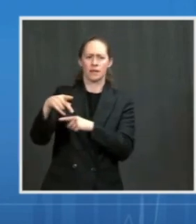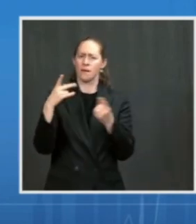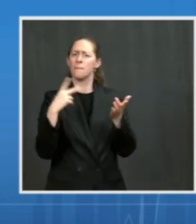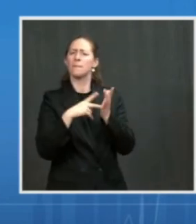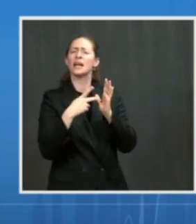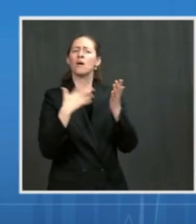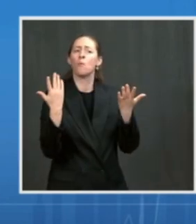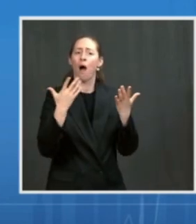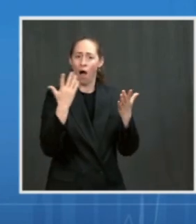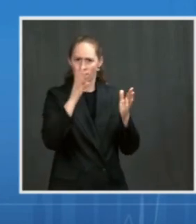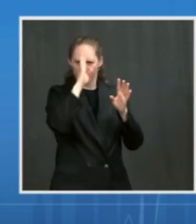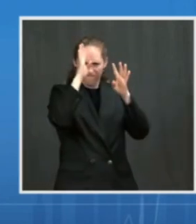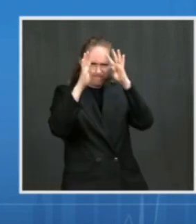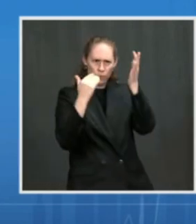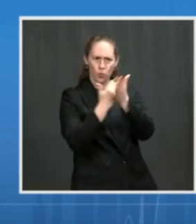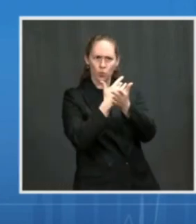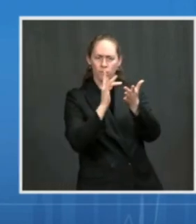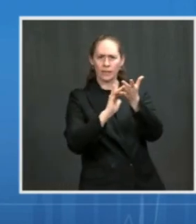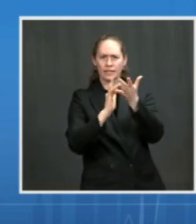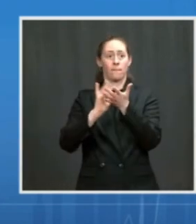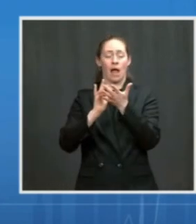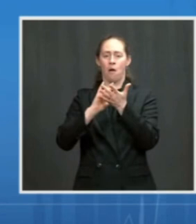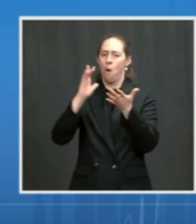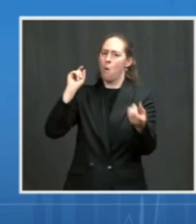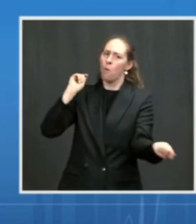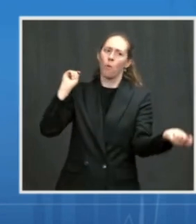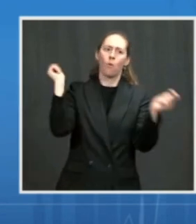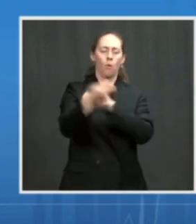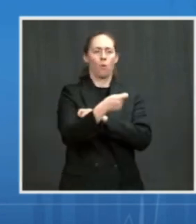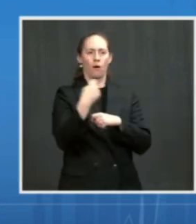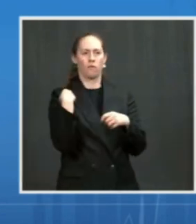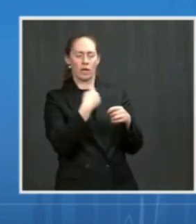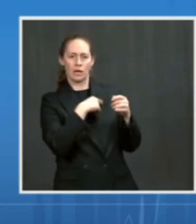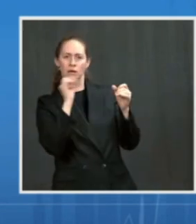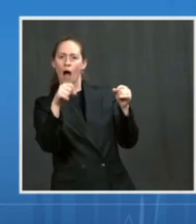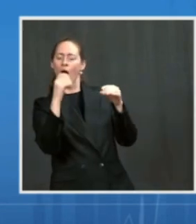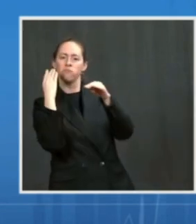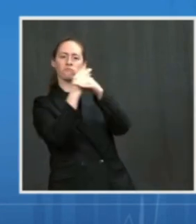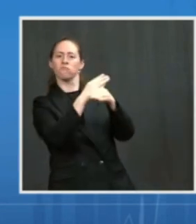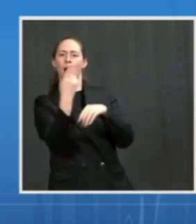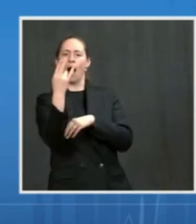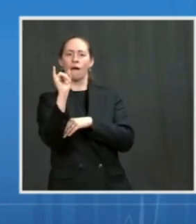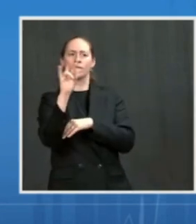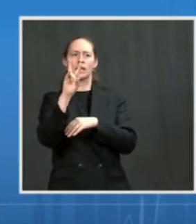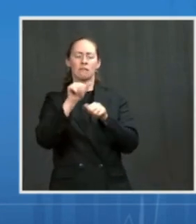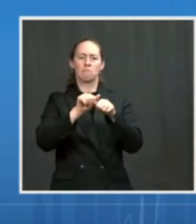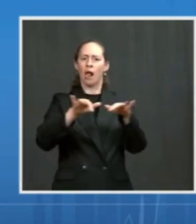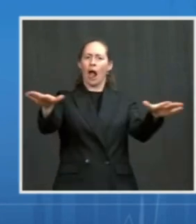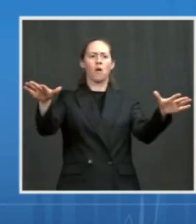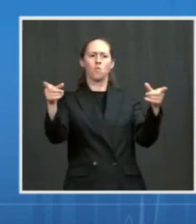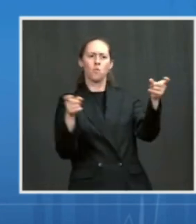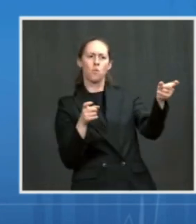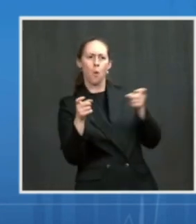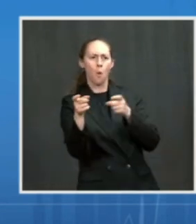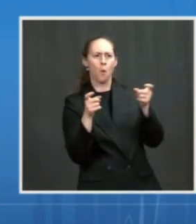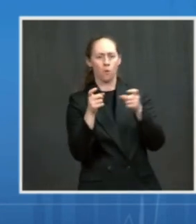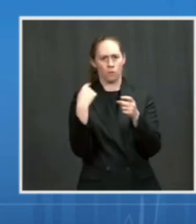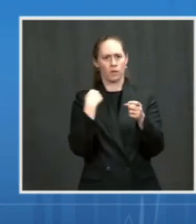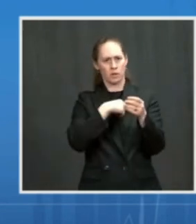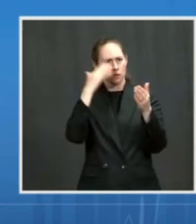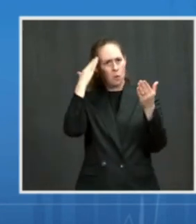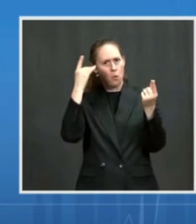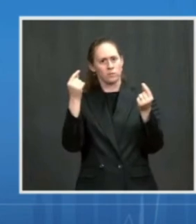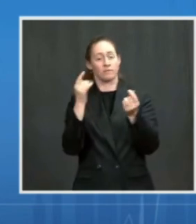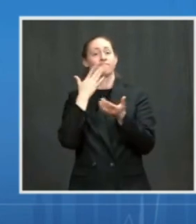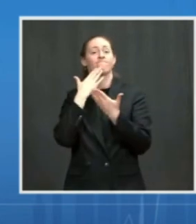medicamentos a fin de combatir el colín 19 anthony fauci también aseguró que los científicos evalúan la prolongación de los efectos